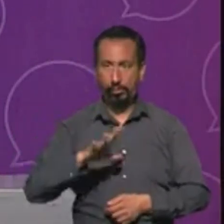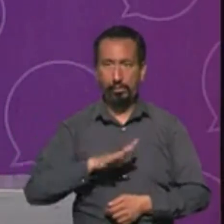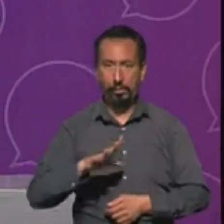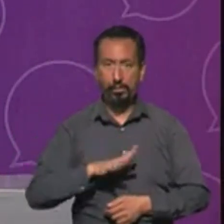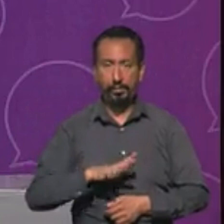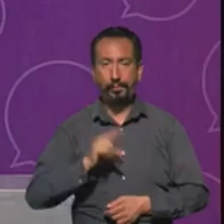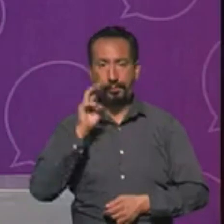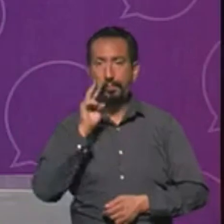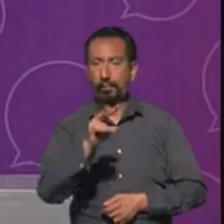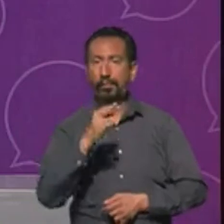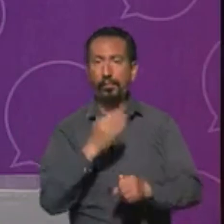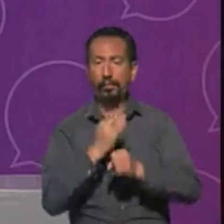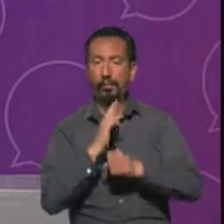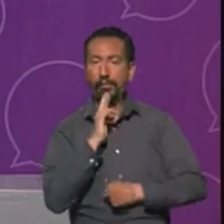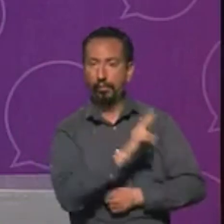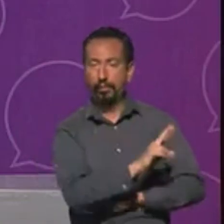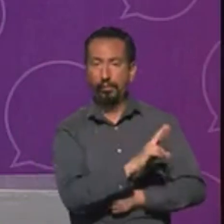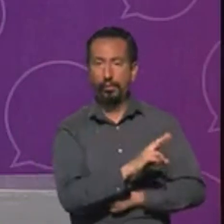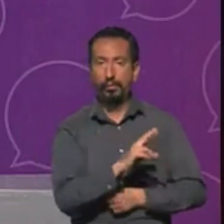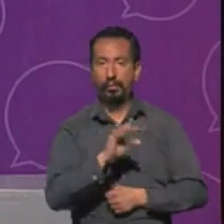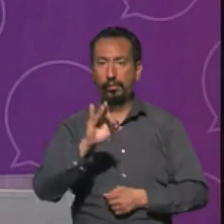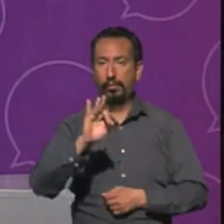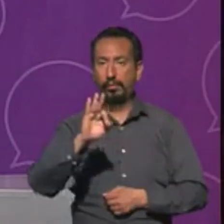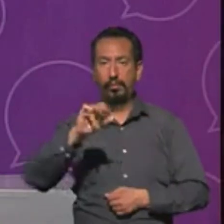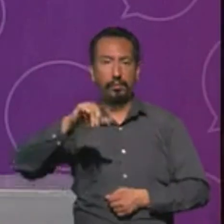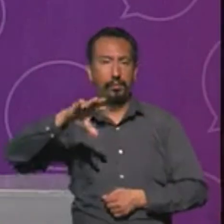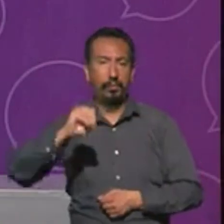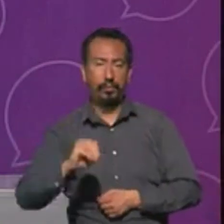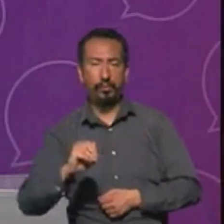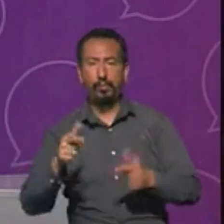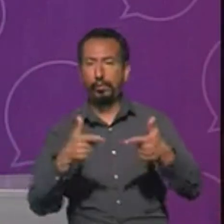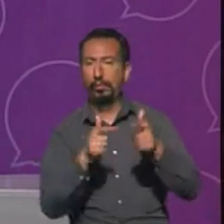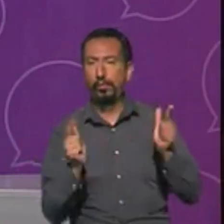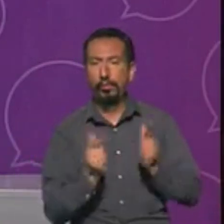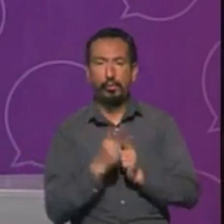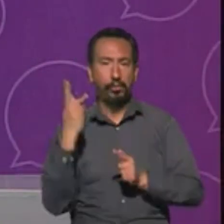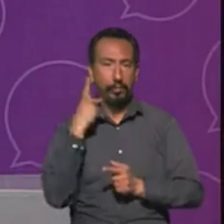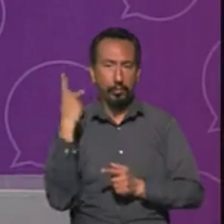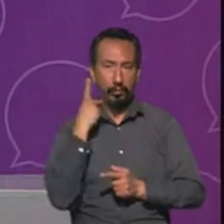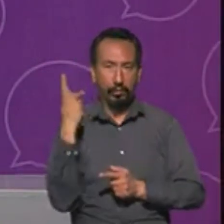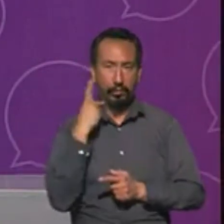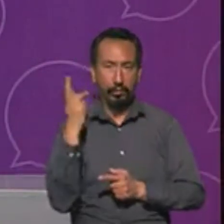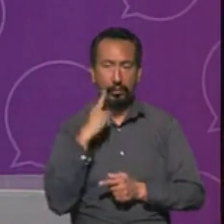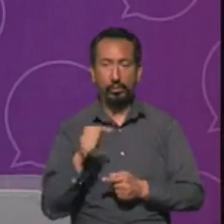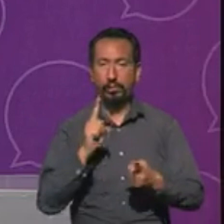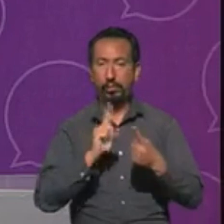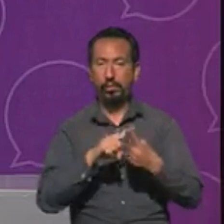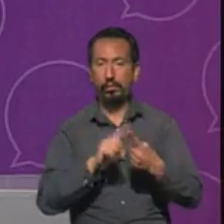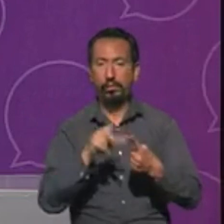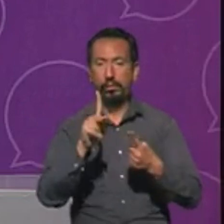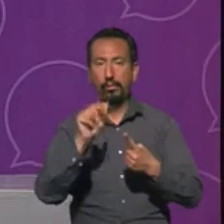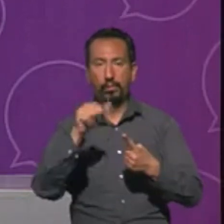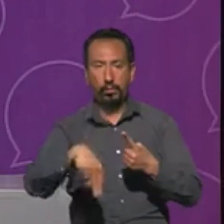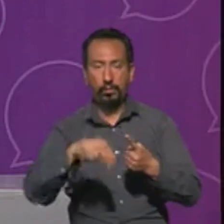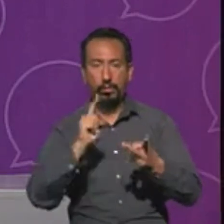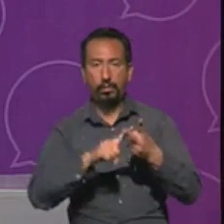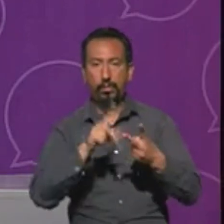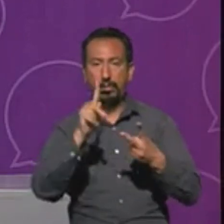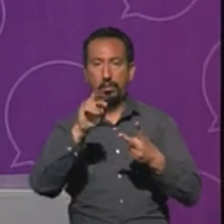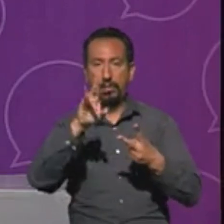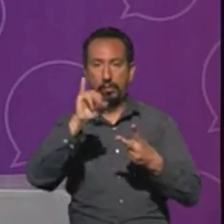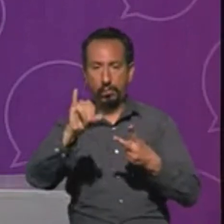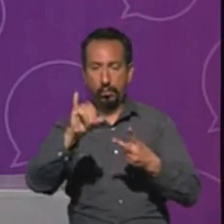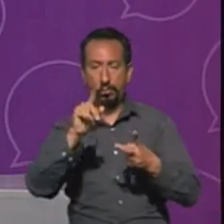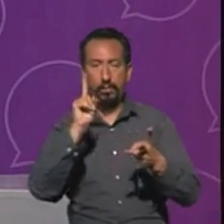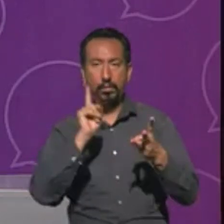réplica por parte de el candidato Francisco Javier Mendoza Márquez de la coalición fuerza y corazón por Guanajuato integrado por los partidos Acción Nacional